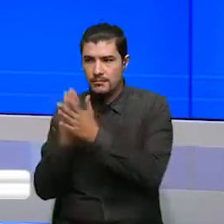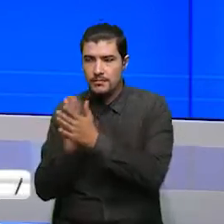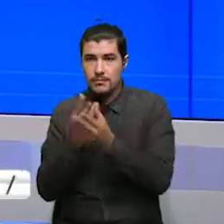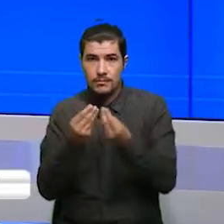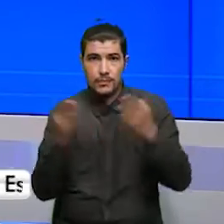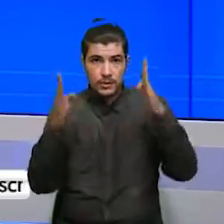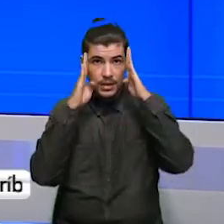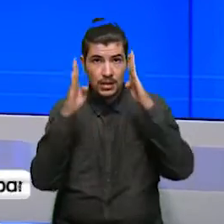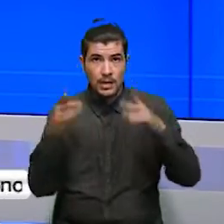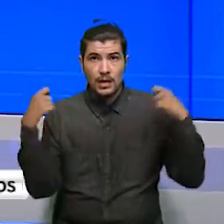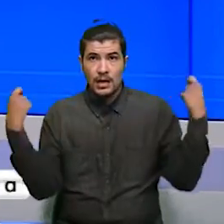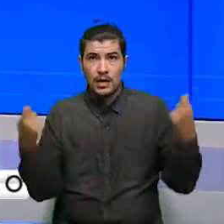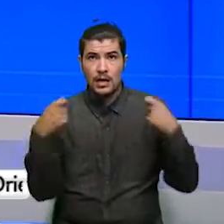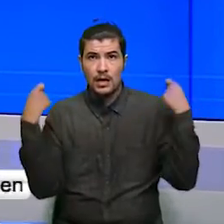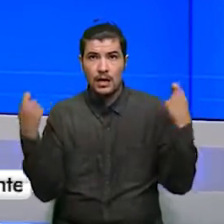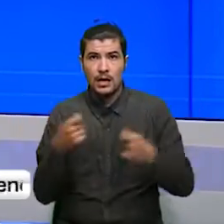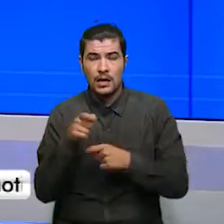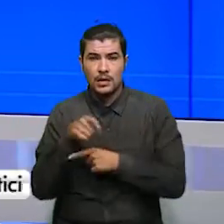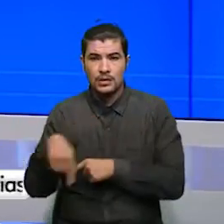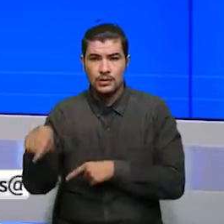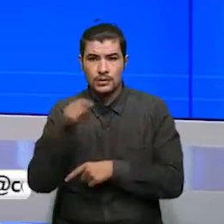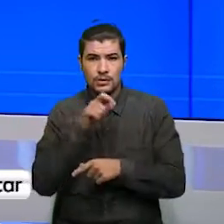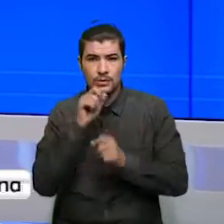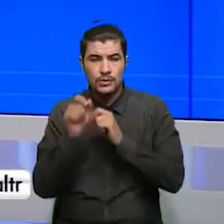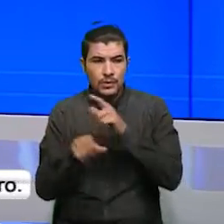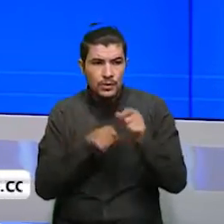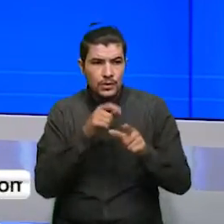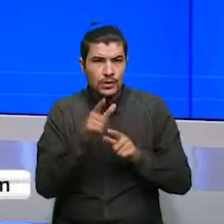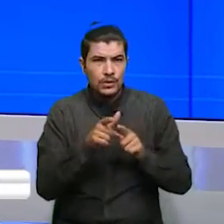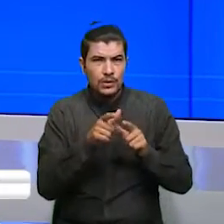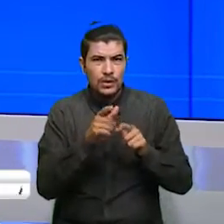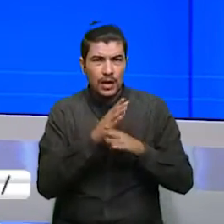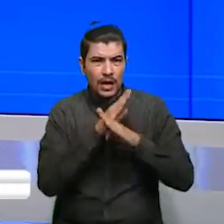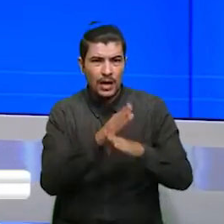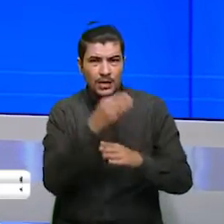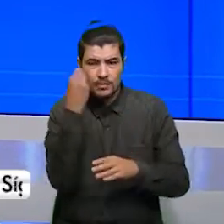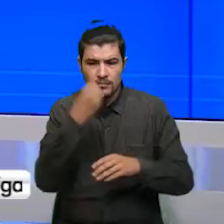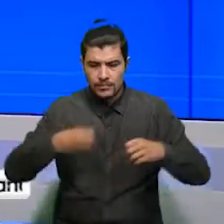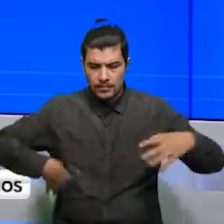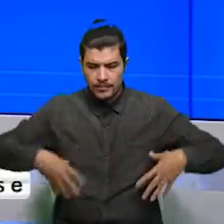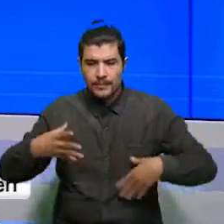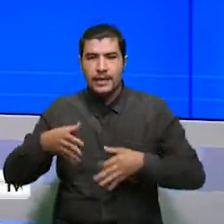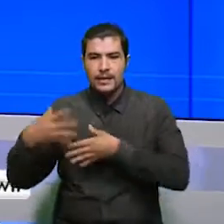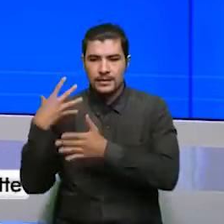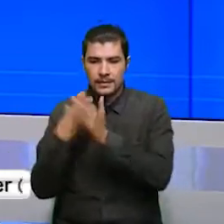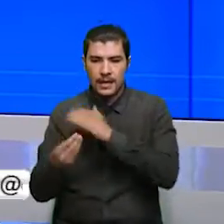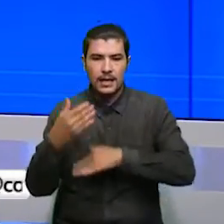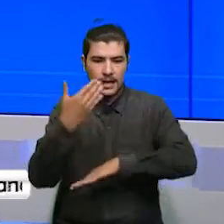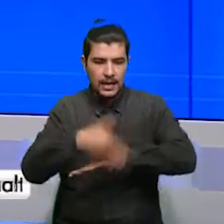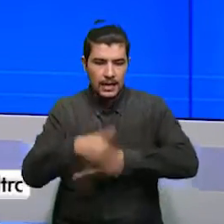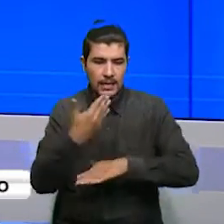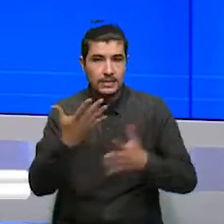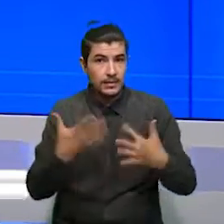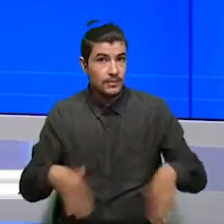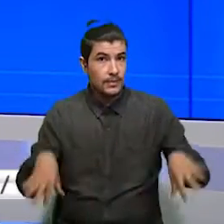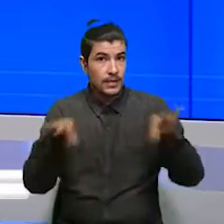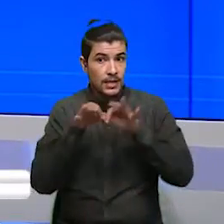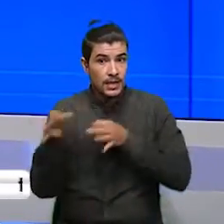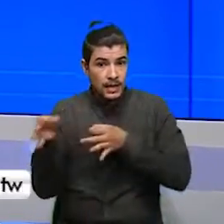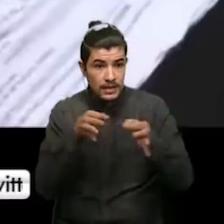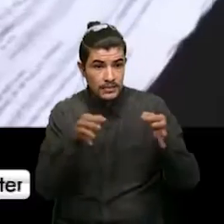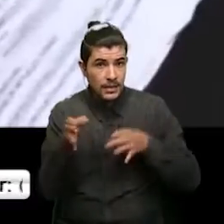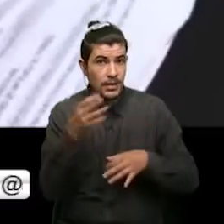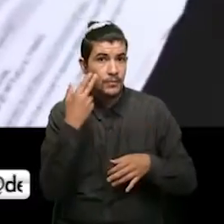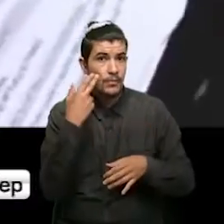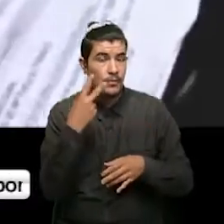y mucha atención los promotores de la consulta anticorrupción salieron a las calles a explicar la importancia de votar el próximo 26 de agosto